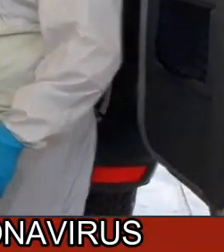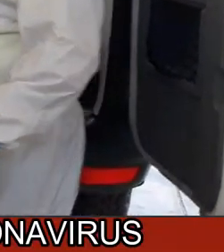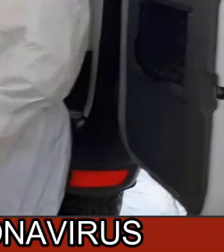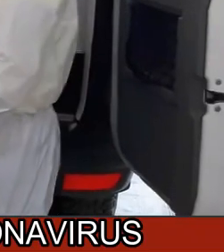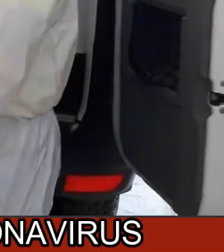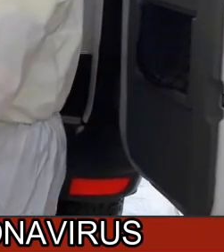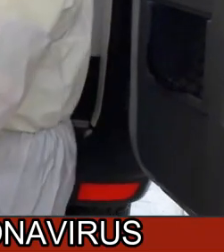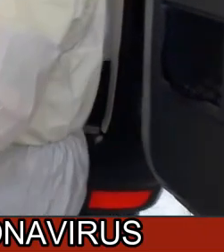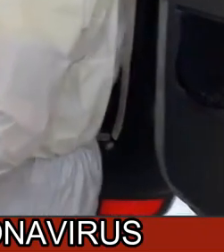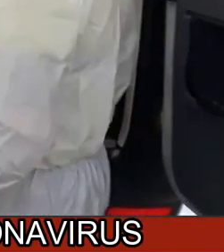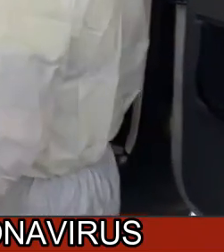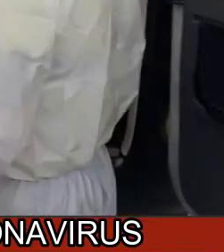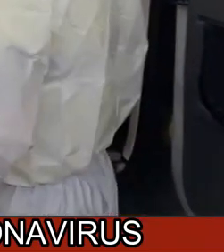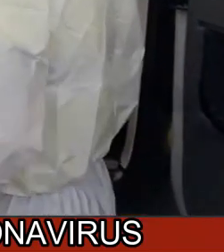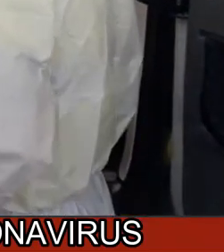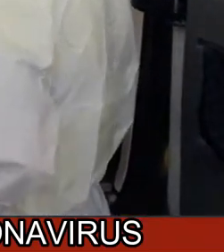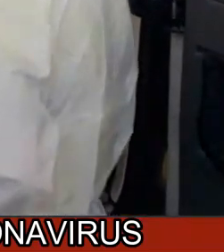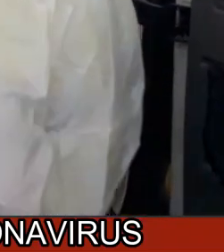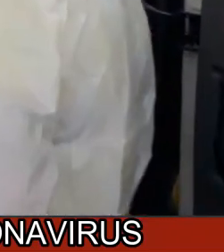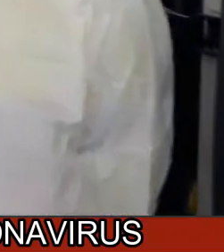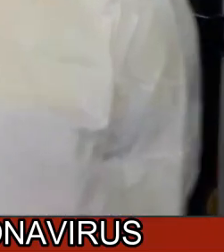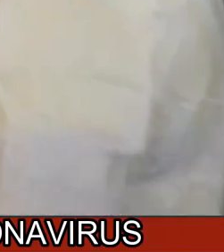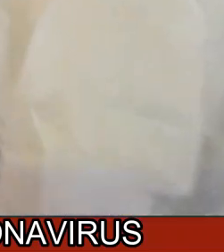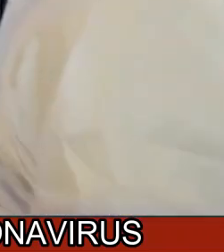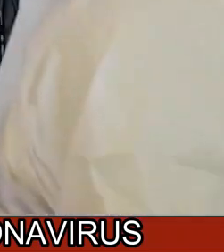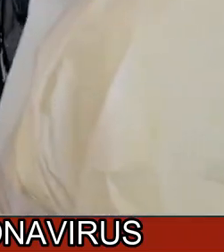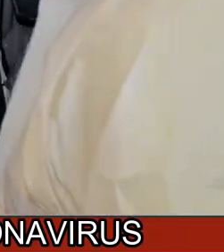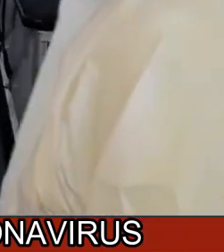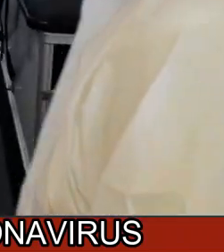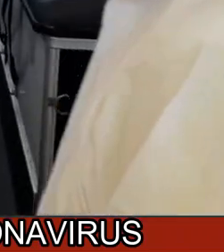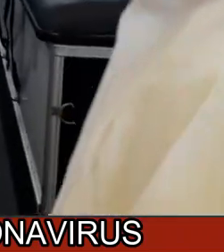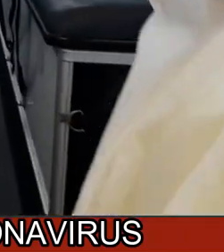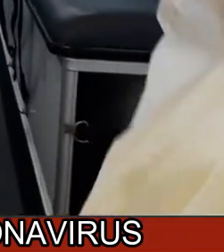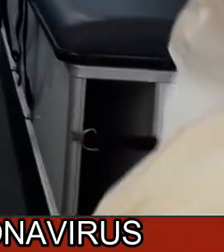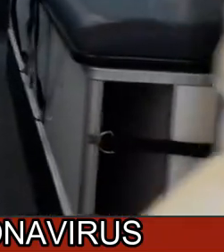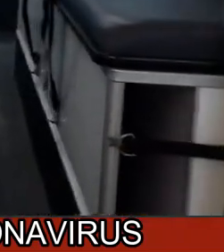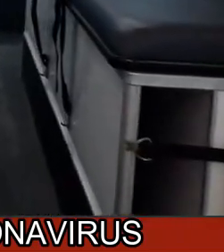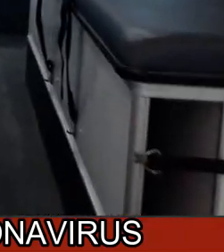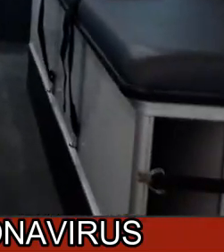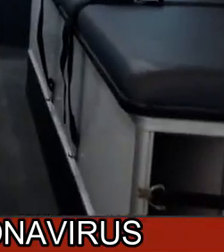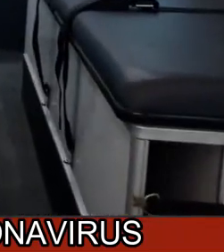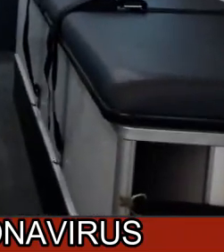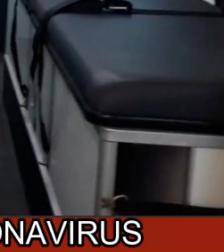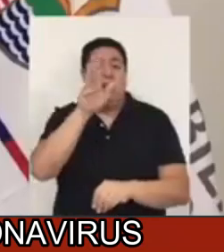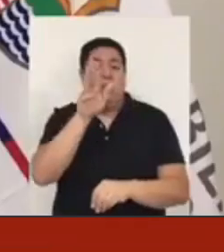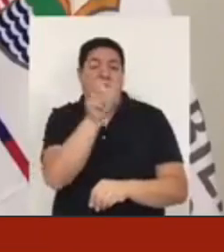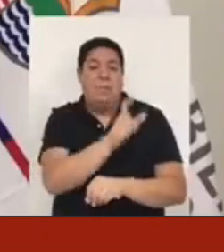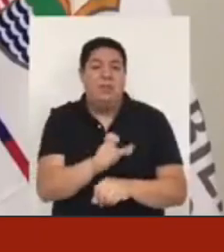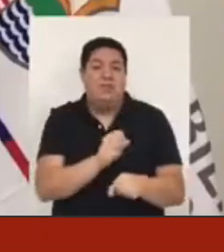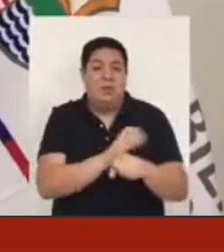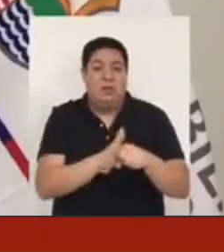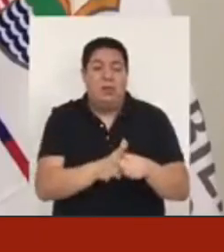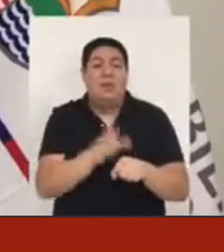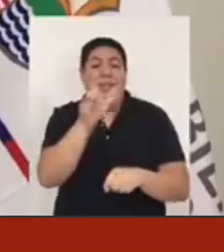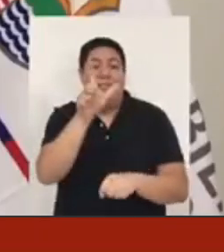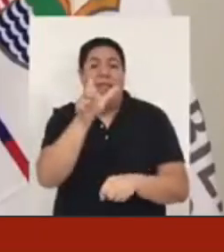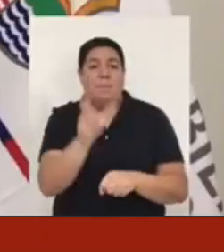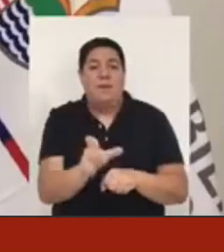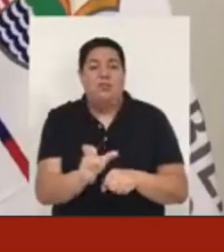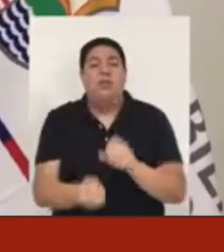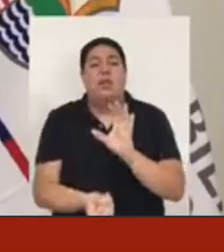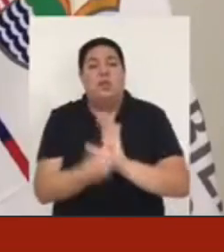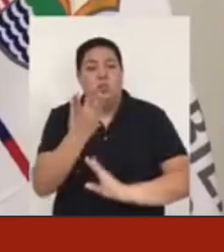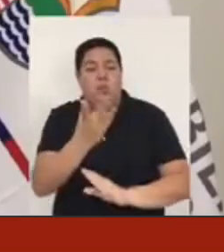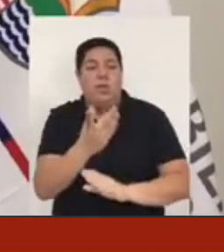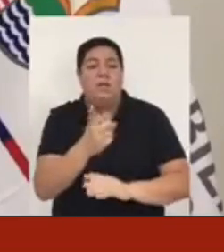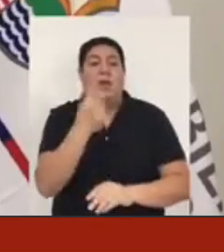Este viernes 3 de abril se informó la presencia de 2 nuevos contagiados con coronavirus en Cauquenes. 7 casos nuevos,